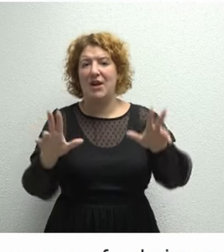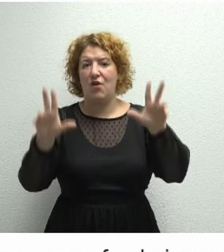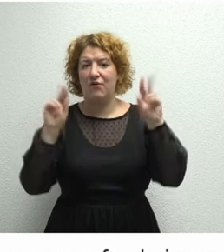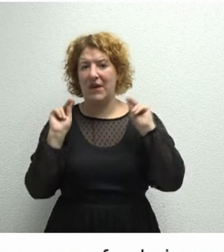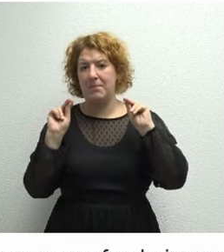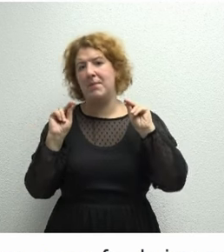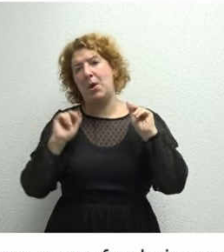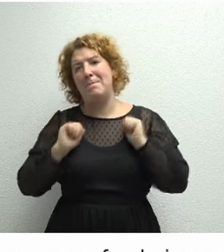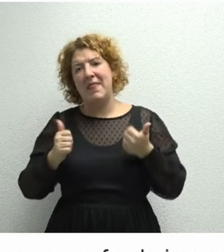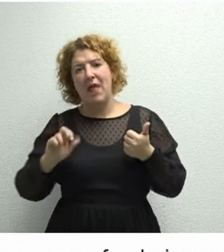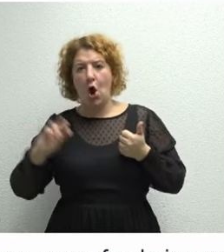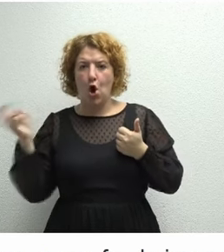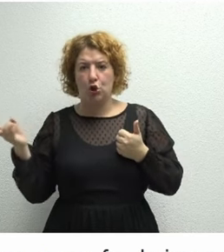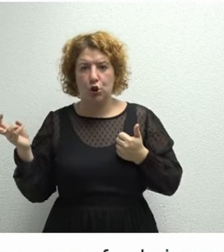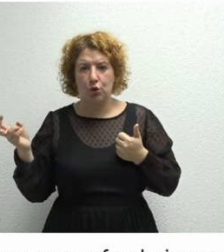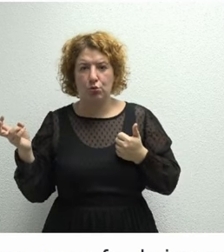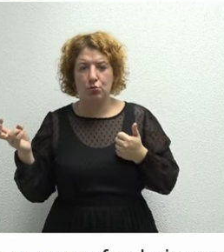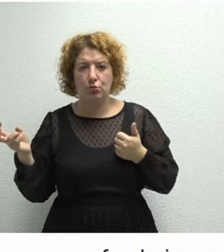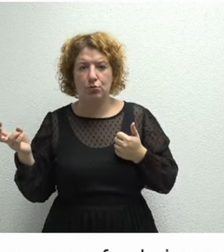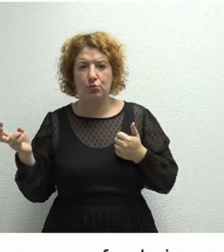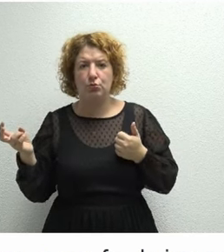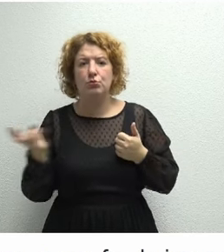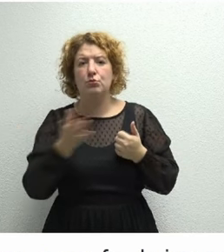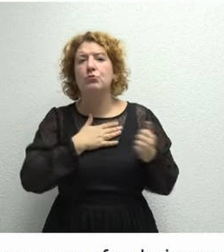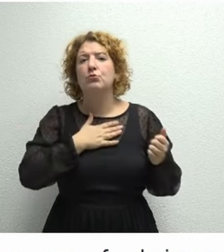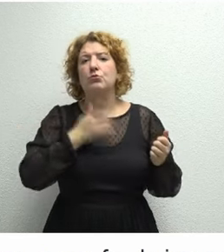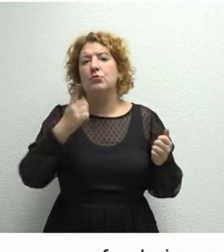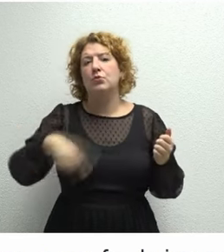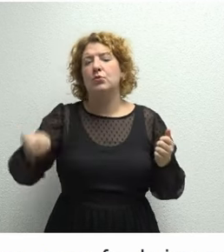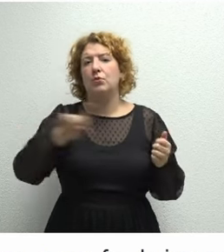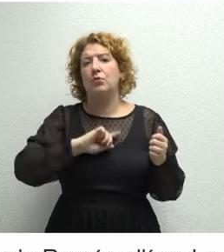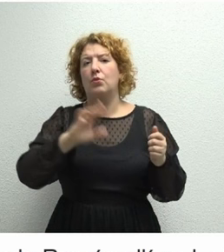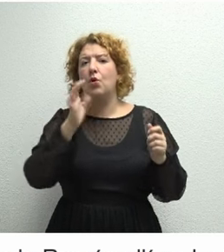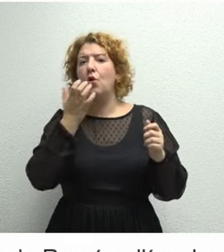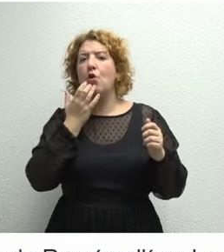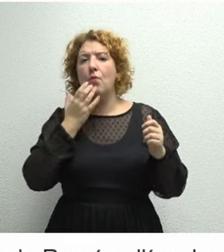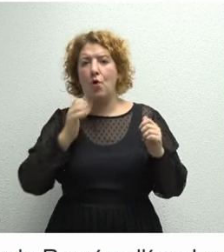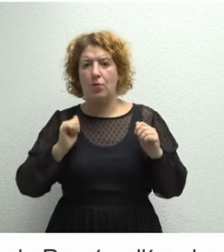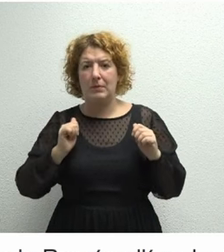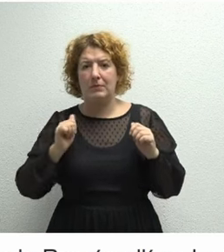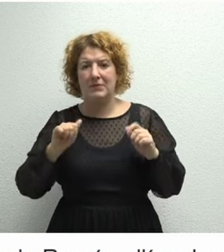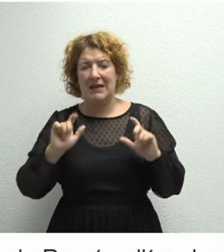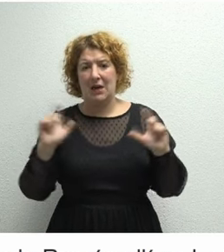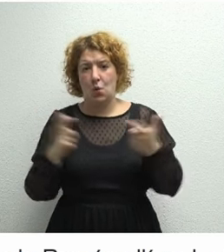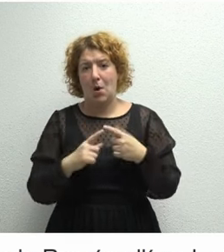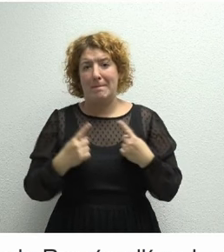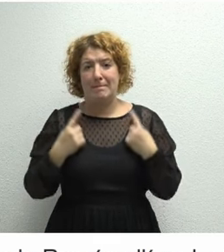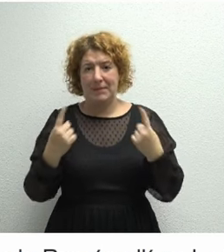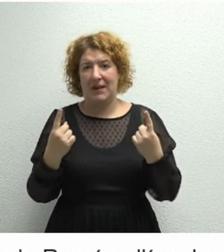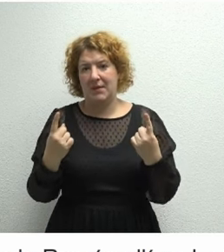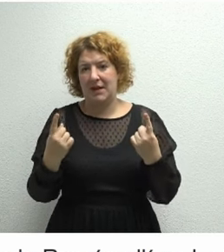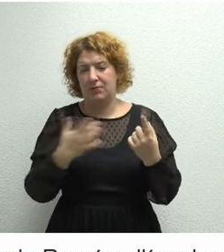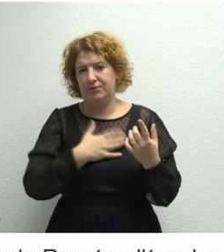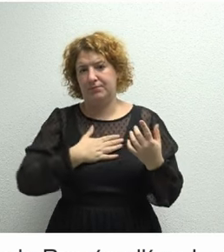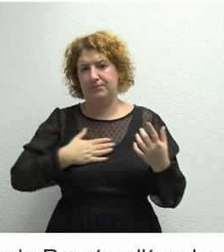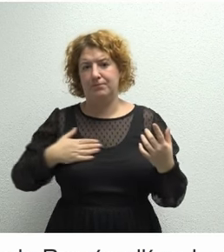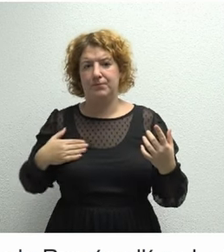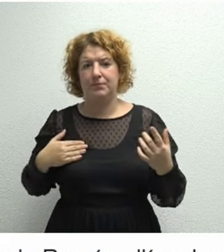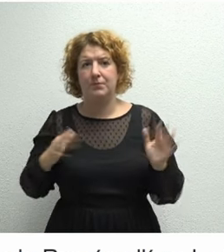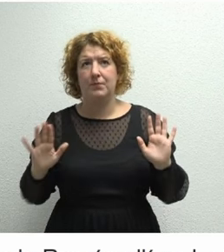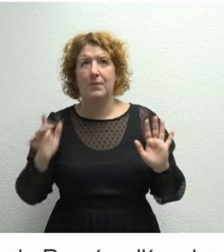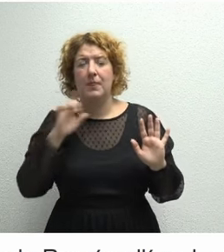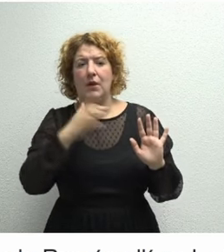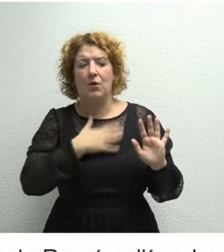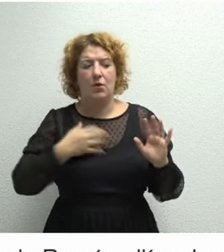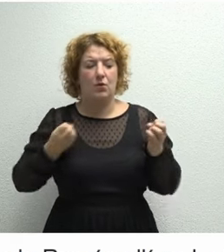de otro no y queríamos traerlo aquí como como comienzo también de esta primera reunión no se ve mucho pero bueno os comento un poco